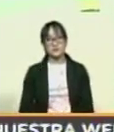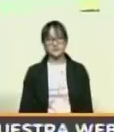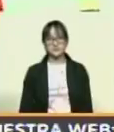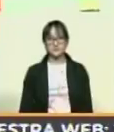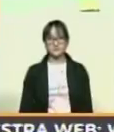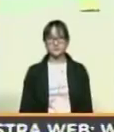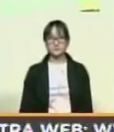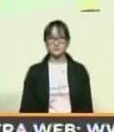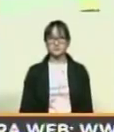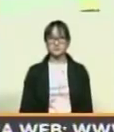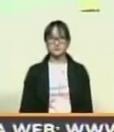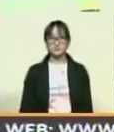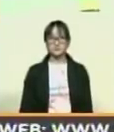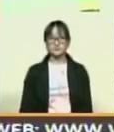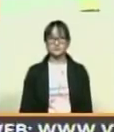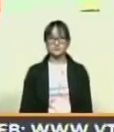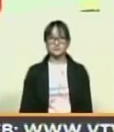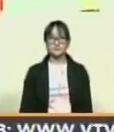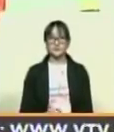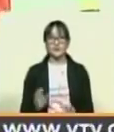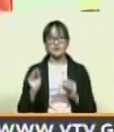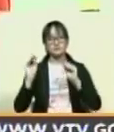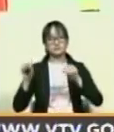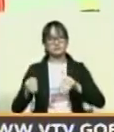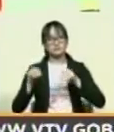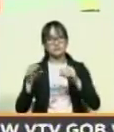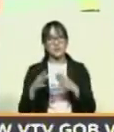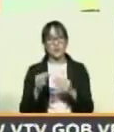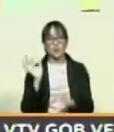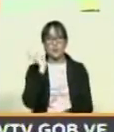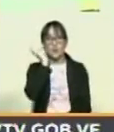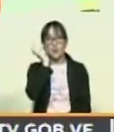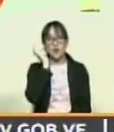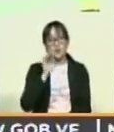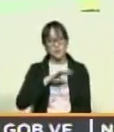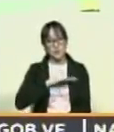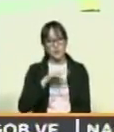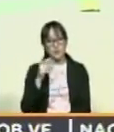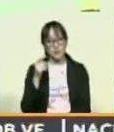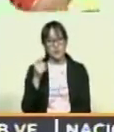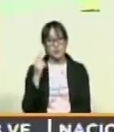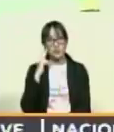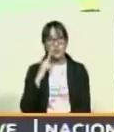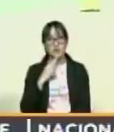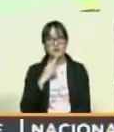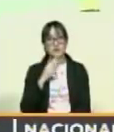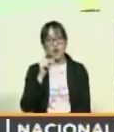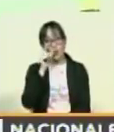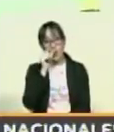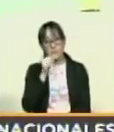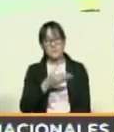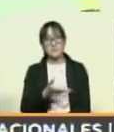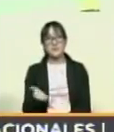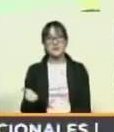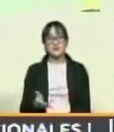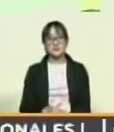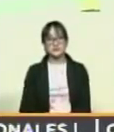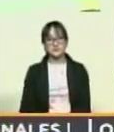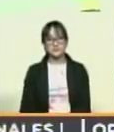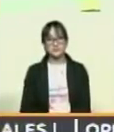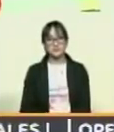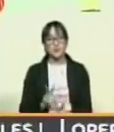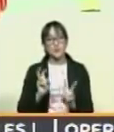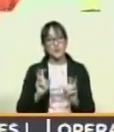nuevo comienzo. Vengo a llamarlas a ustedes, mujeres de Bolívar. Vengo a llamarlas a ustedes, hombres, compañeros, a un nuevo